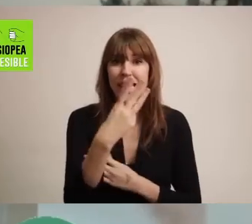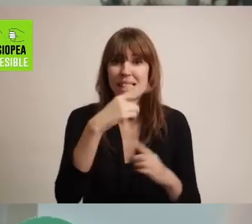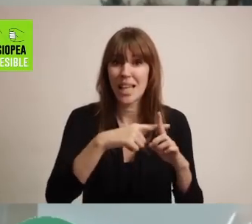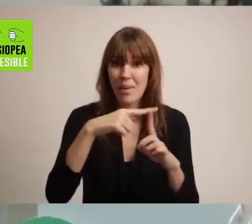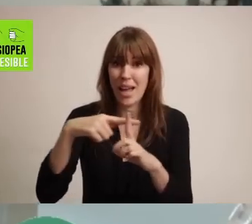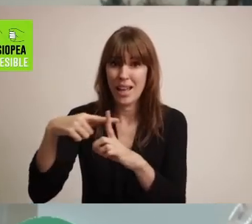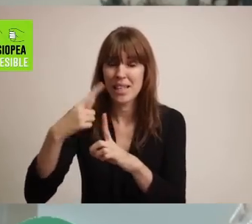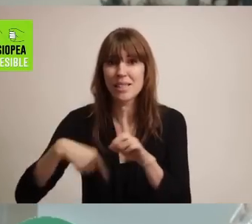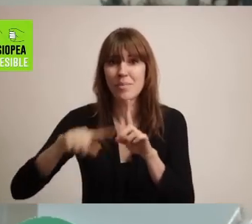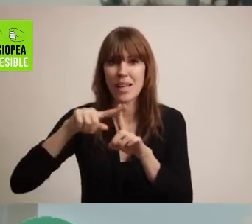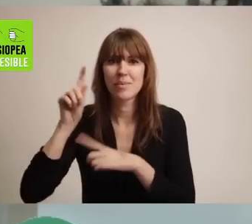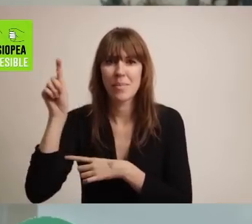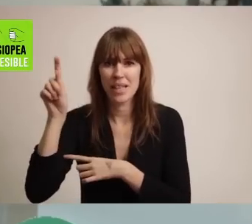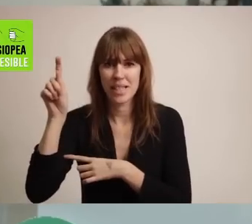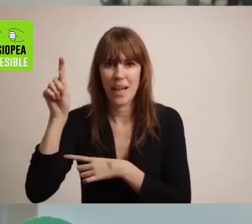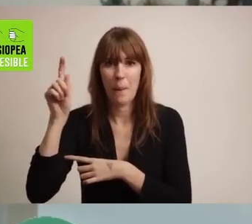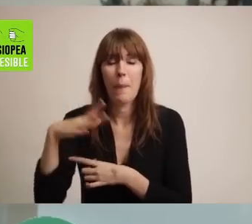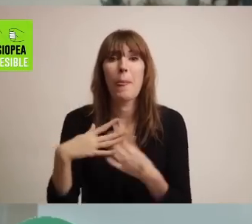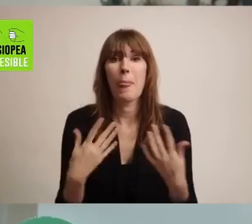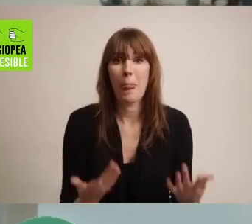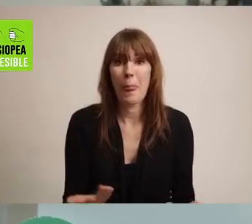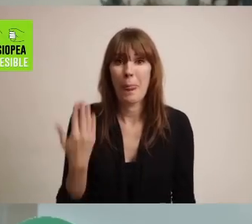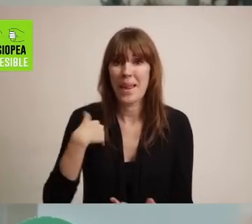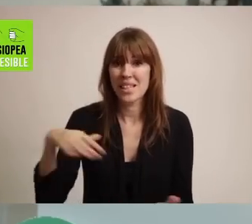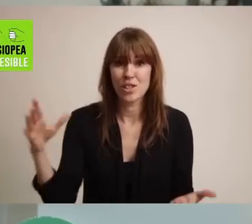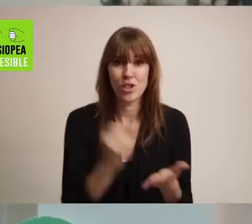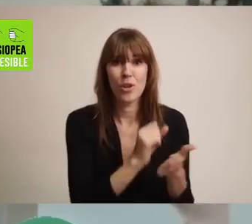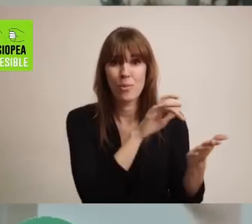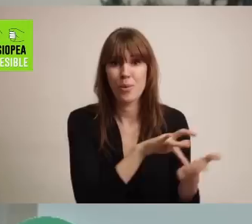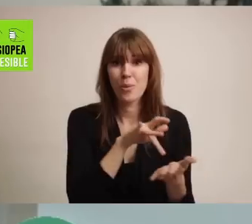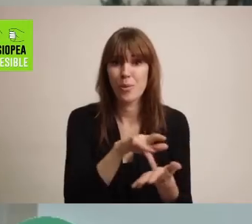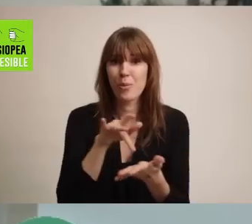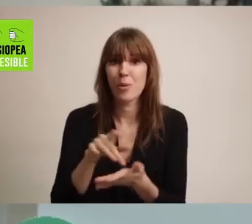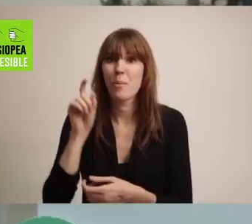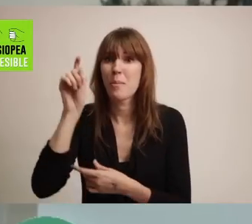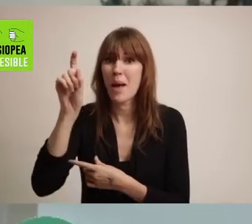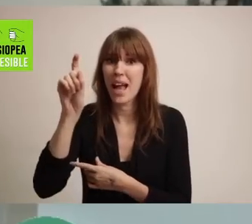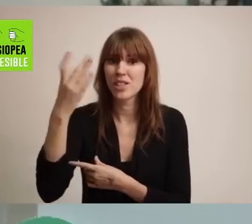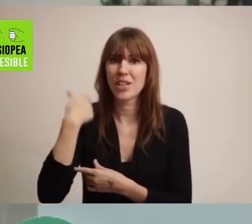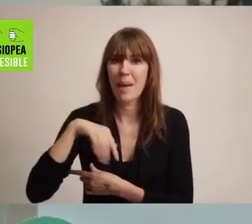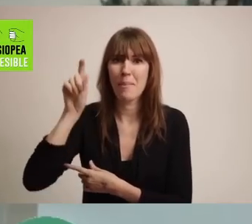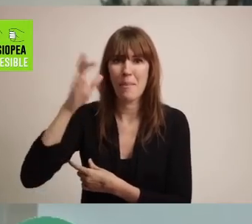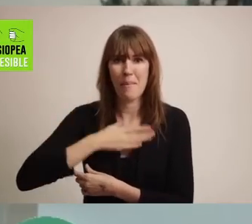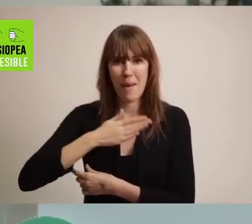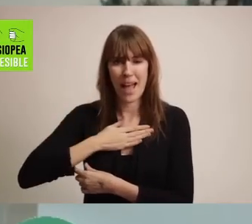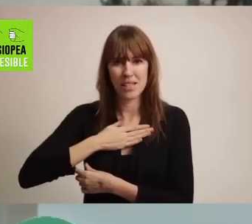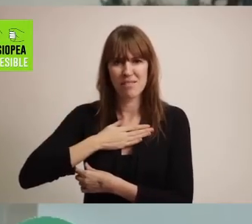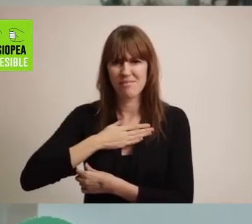más la maestría. Y ya el que sabe todos los 3 niveles más la maestría ya es un maestro. ¿Maestro